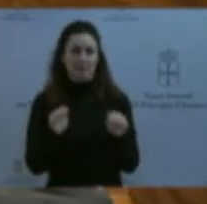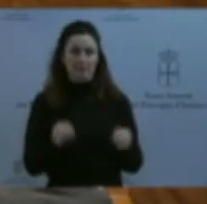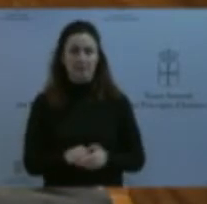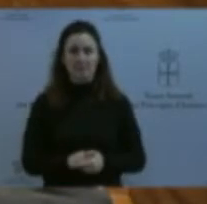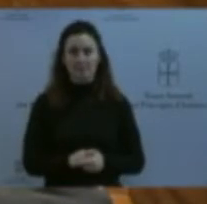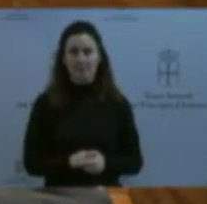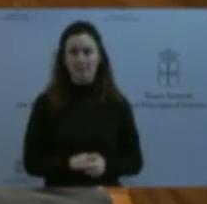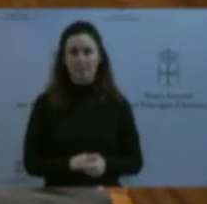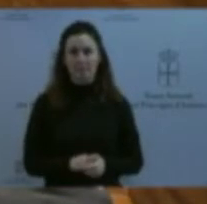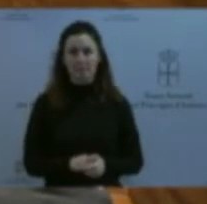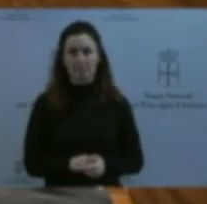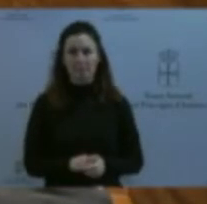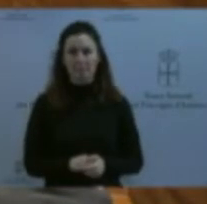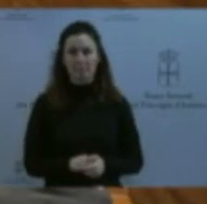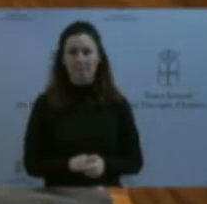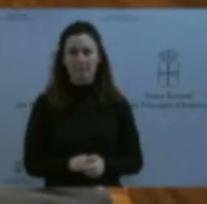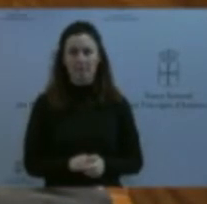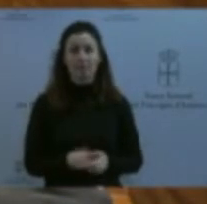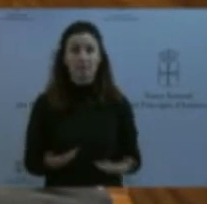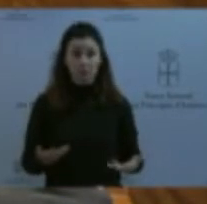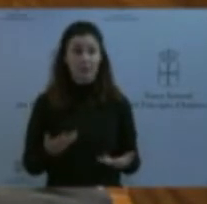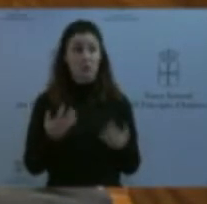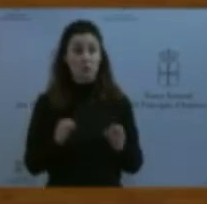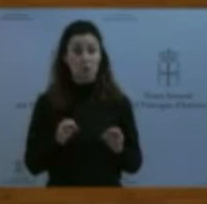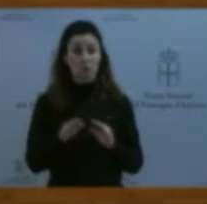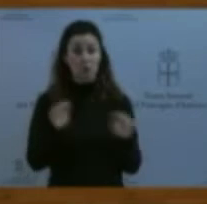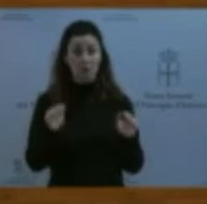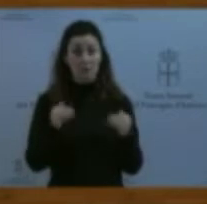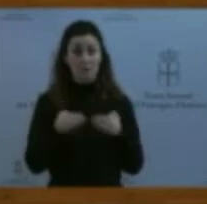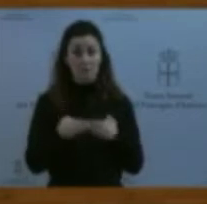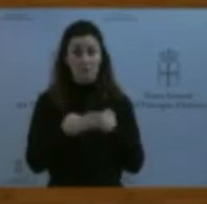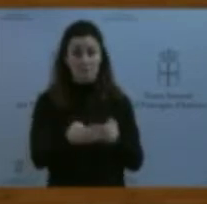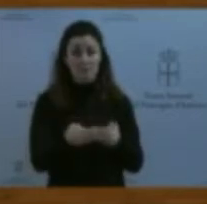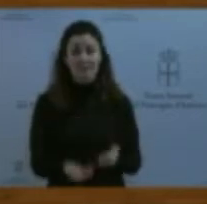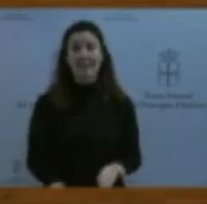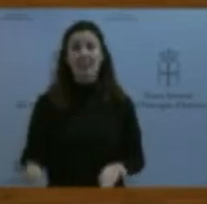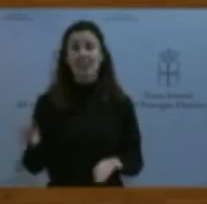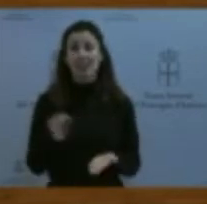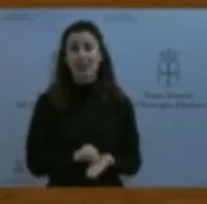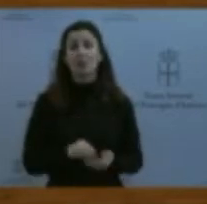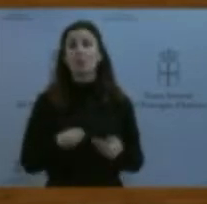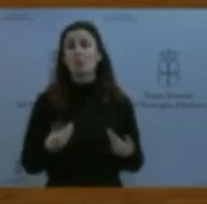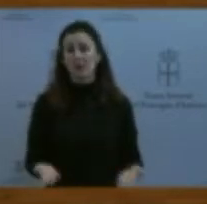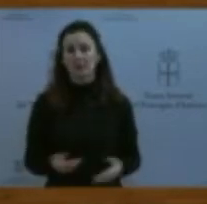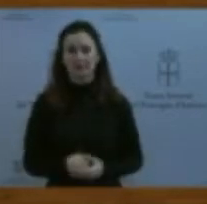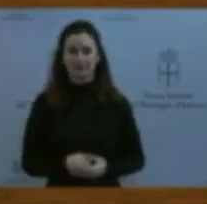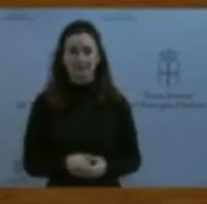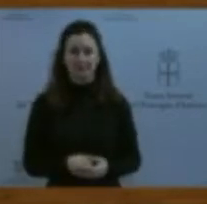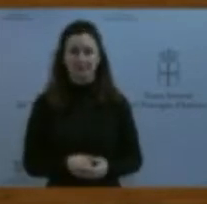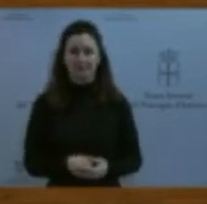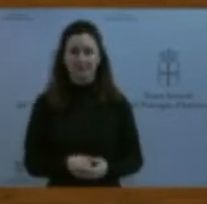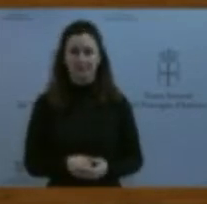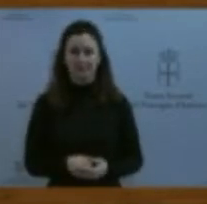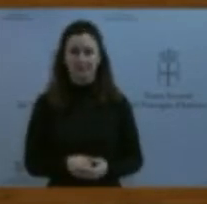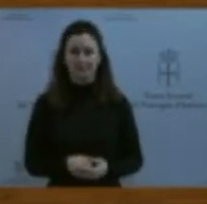Todas las convocatorias, incluyendo aquellas que tienen como beneficiario principal las empresas,